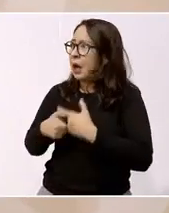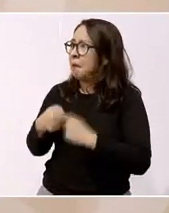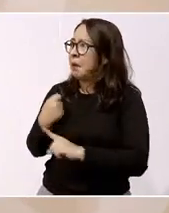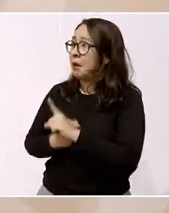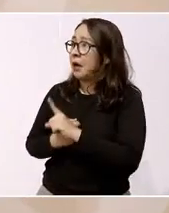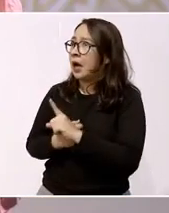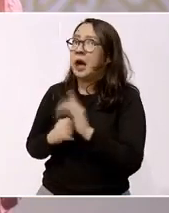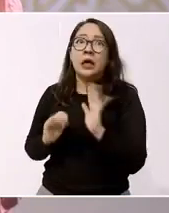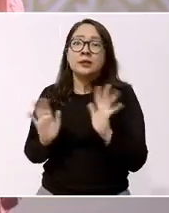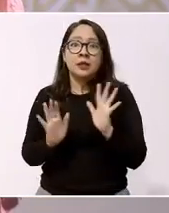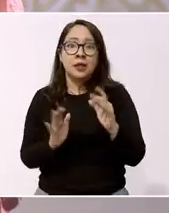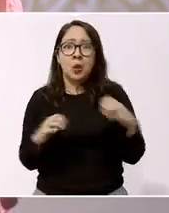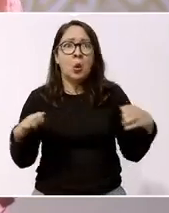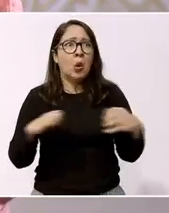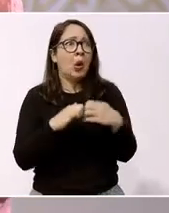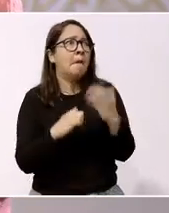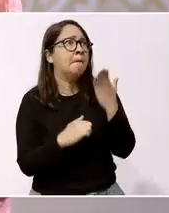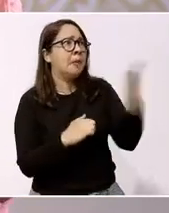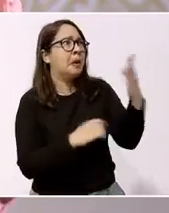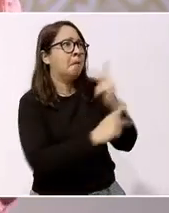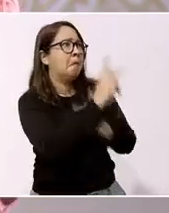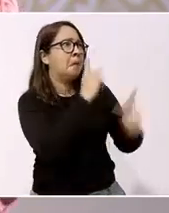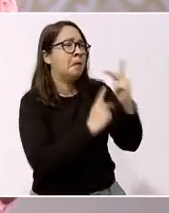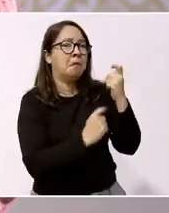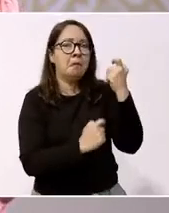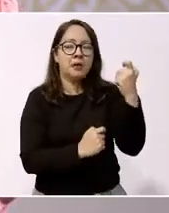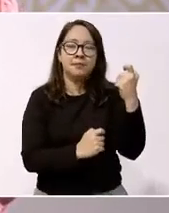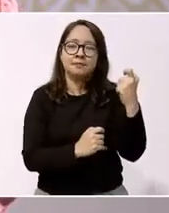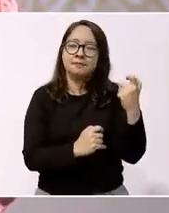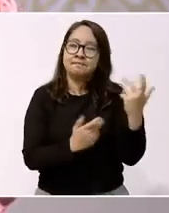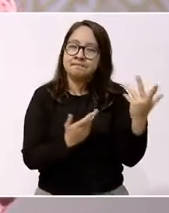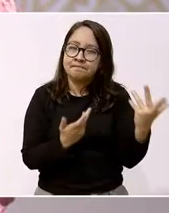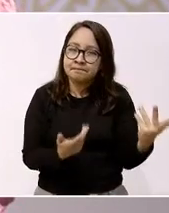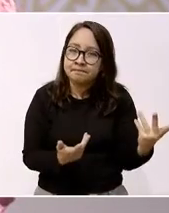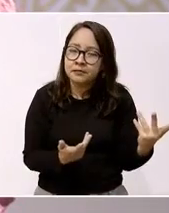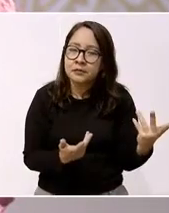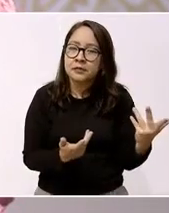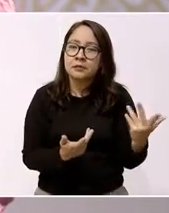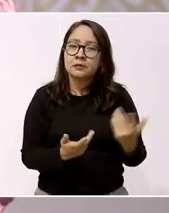pedir crédito, que era lo que me estaban